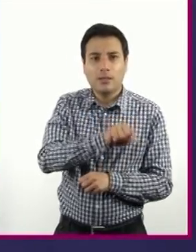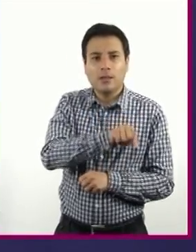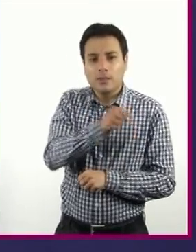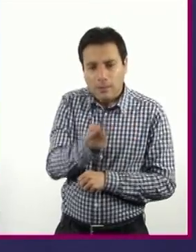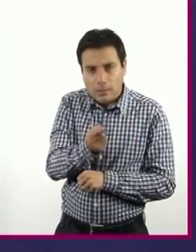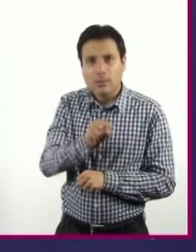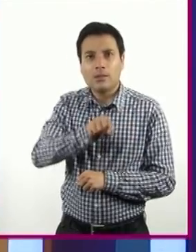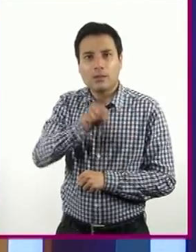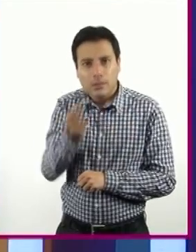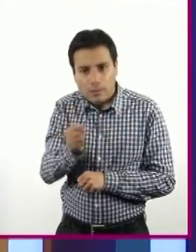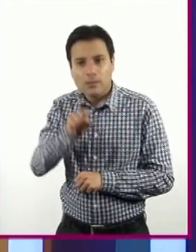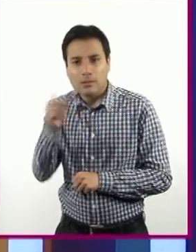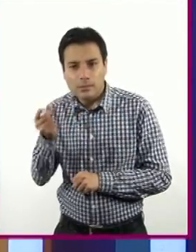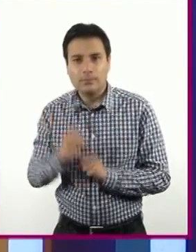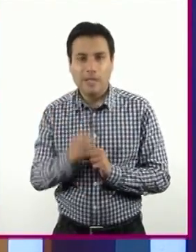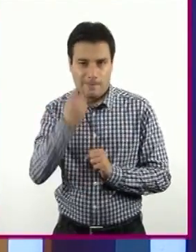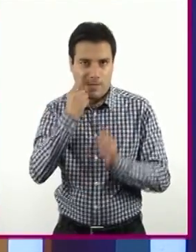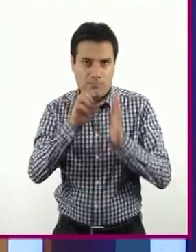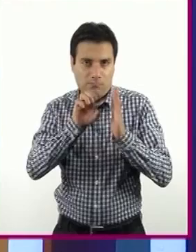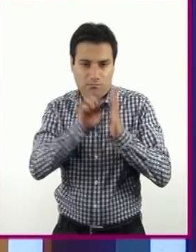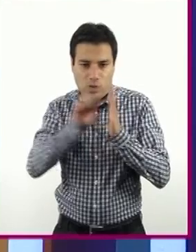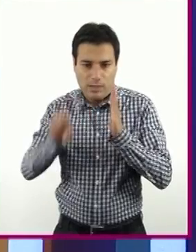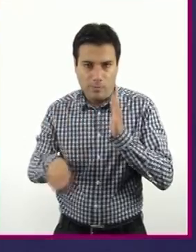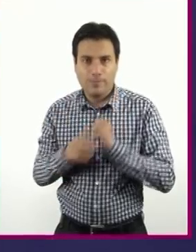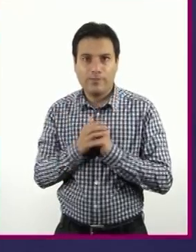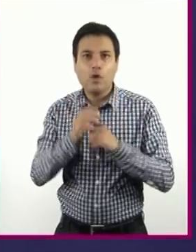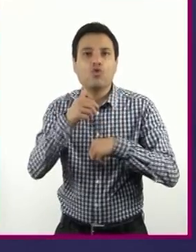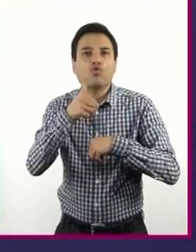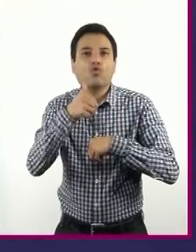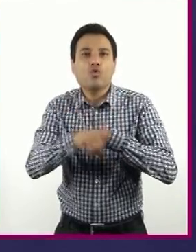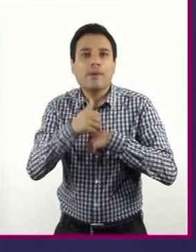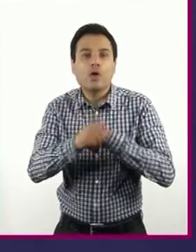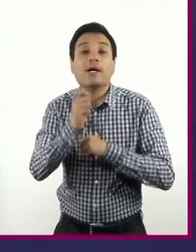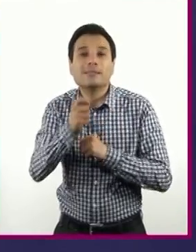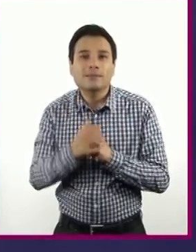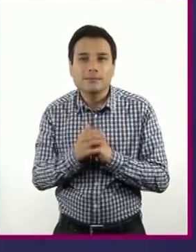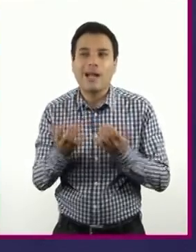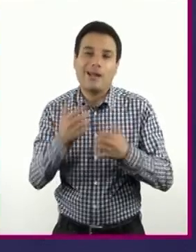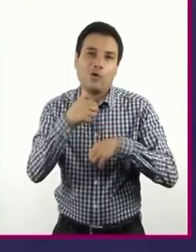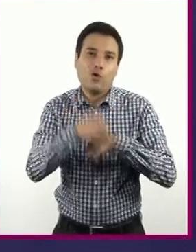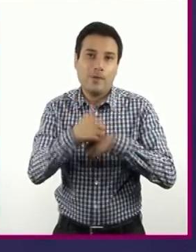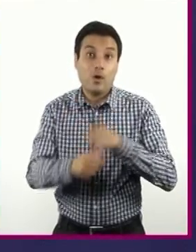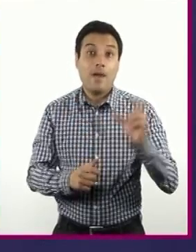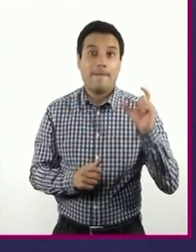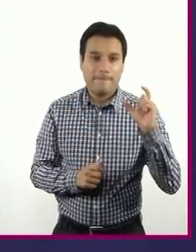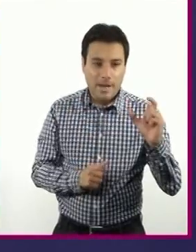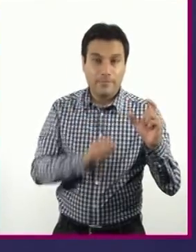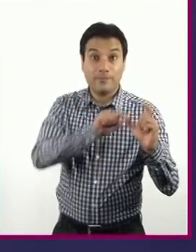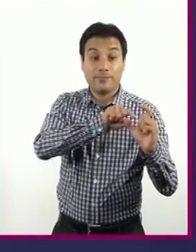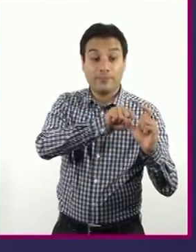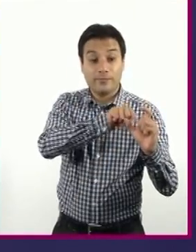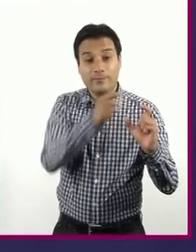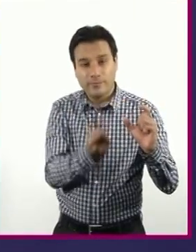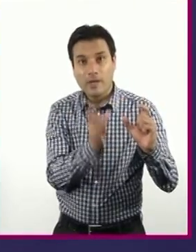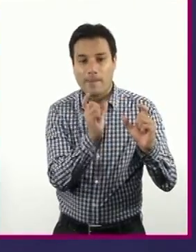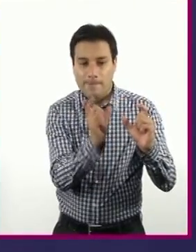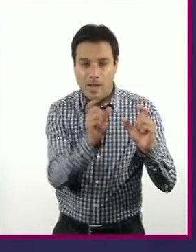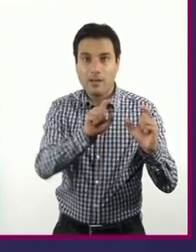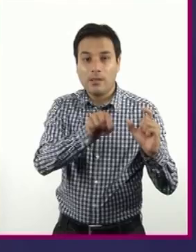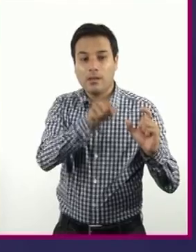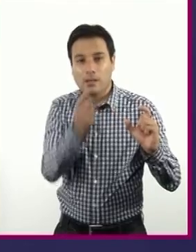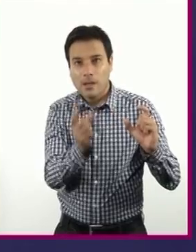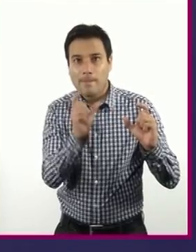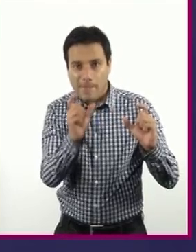sucesión numérica? Un número tras otro. Solo falta agregar una característica. En las